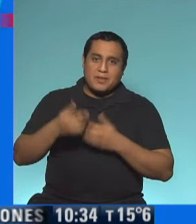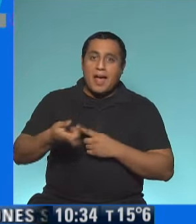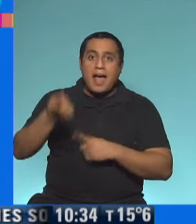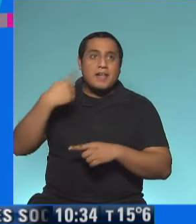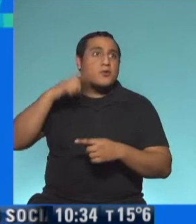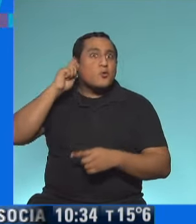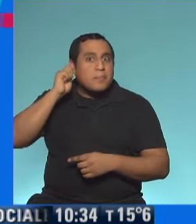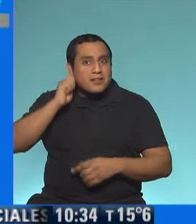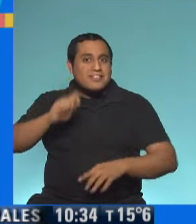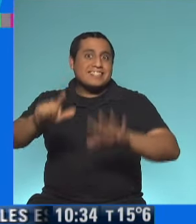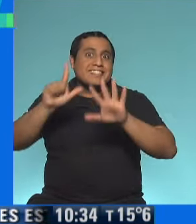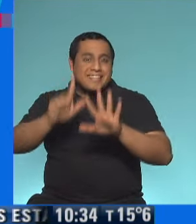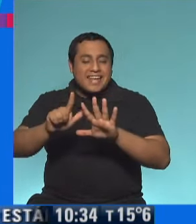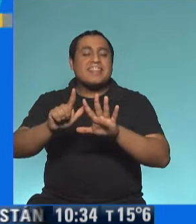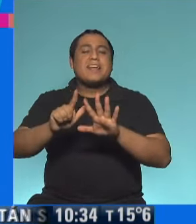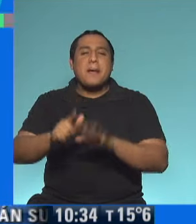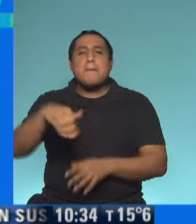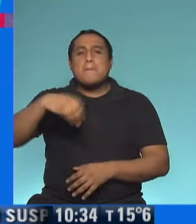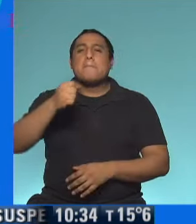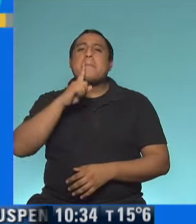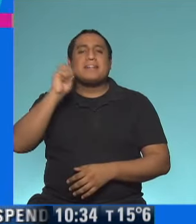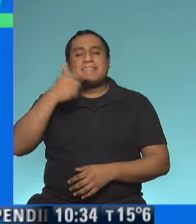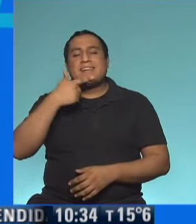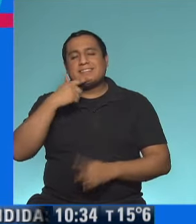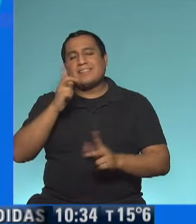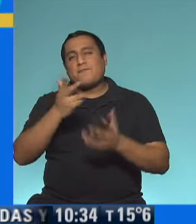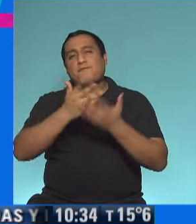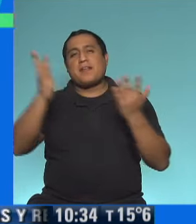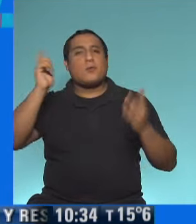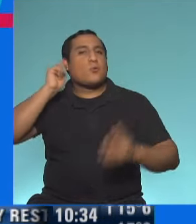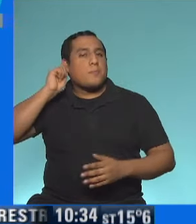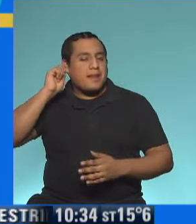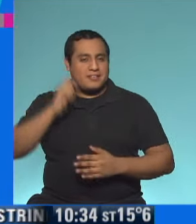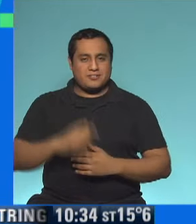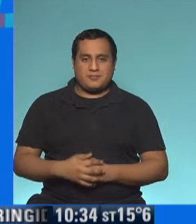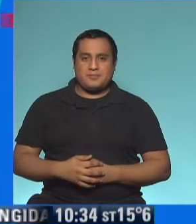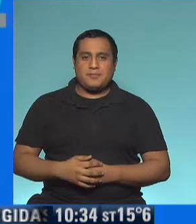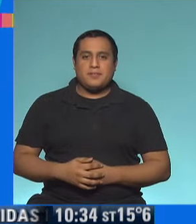dice Matías. ¡Feliz cumple, genial. Matías! ¡Feliz cumple! ¡Felicidades!